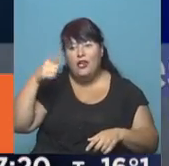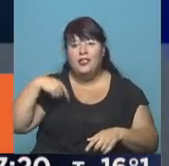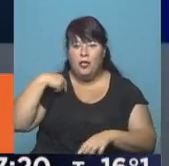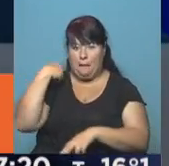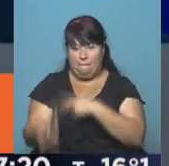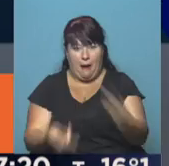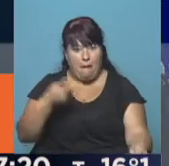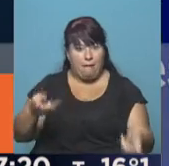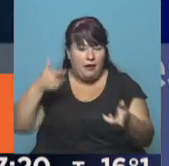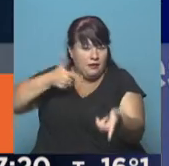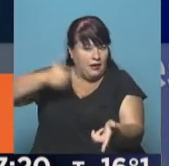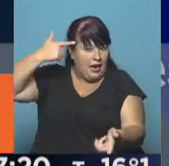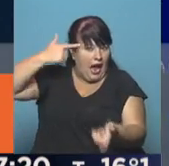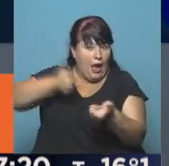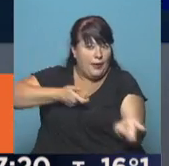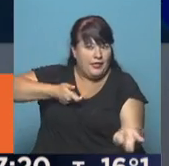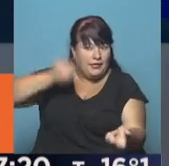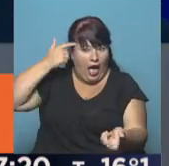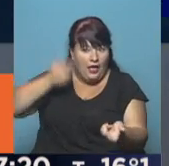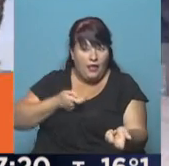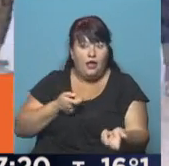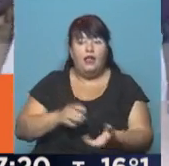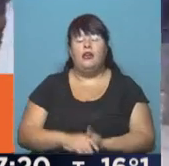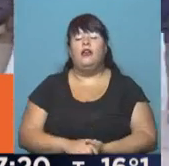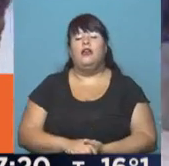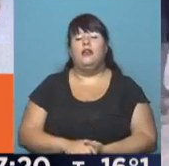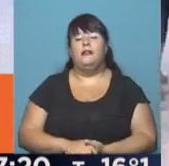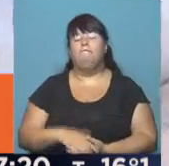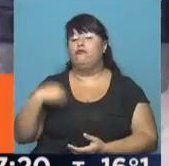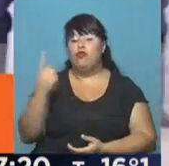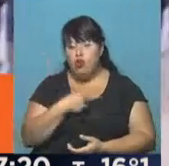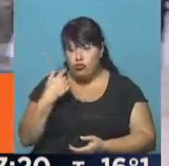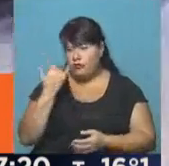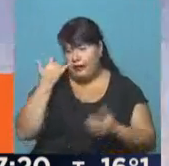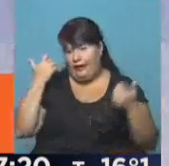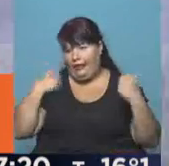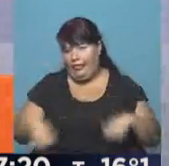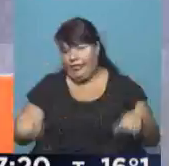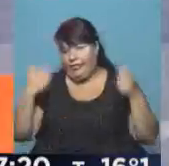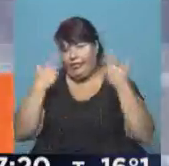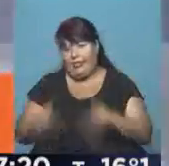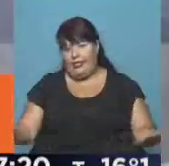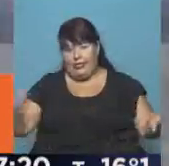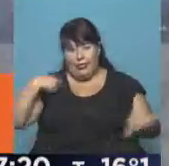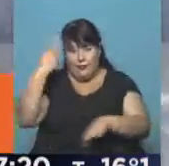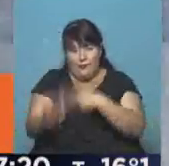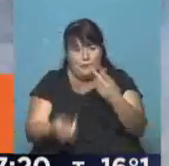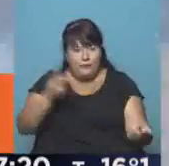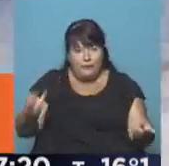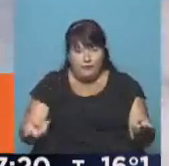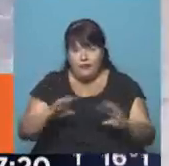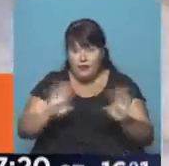piso, nos apuntan a la cabeza con escopetas. Y nosotros ya rendidos en el suelo